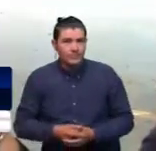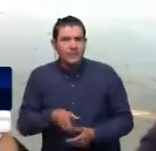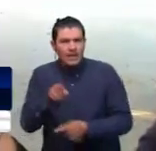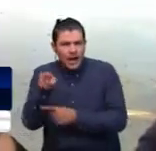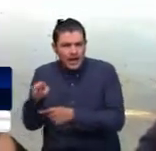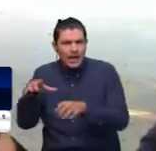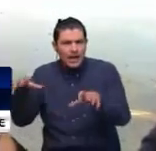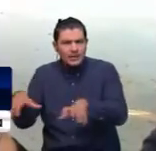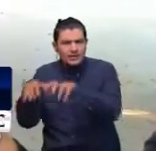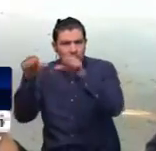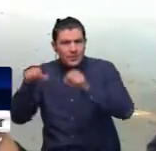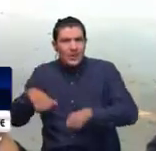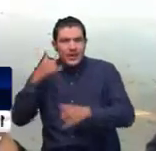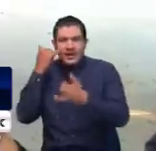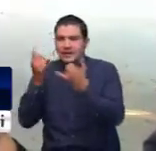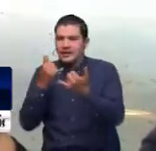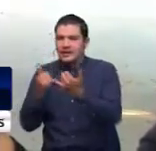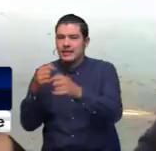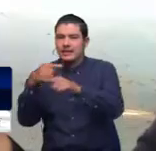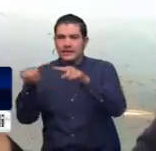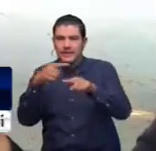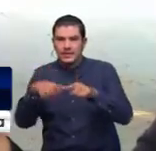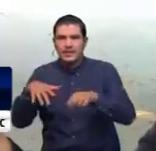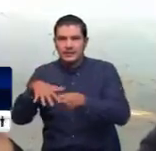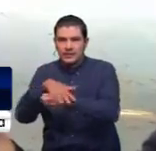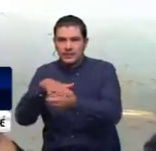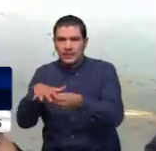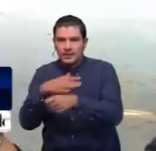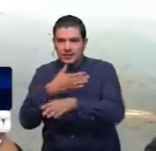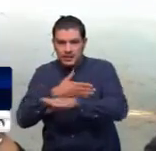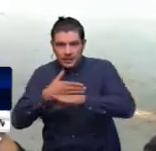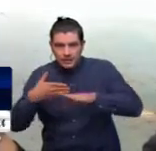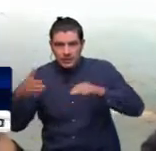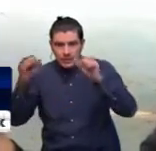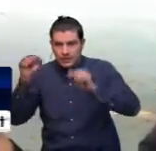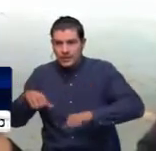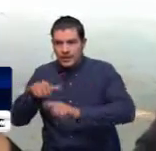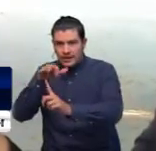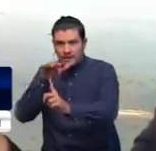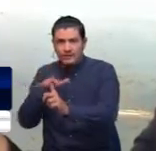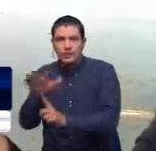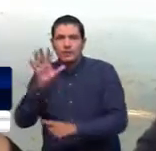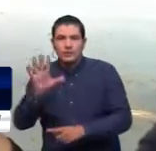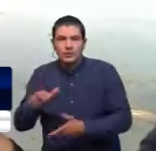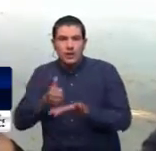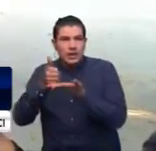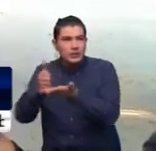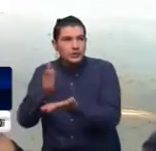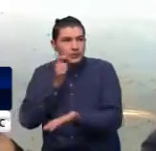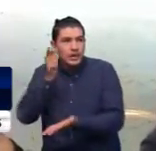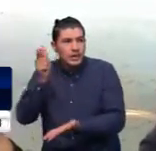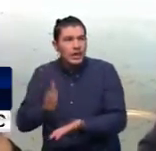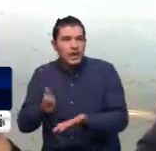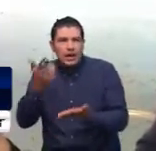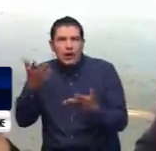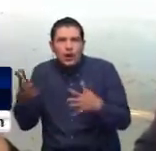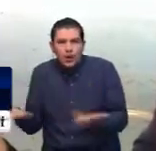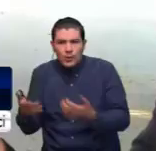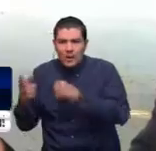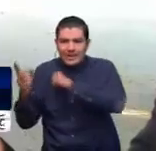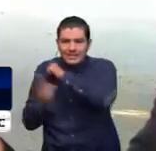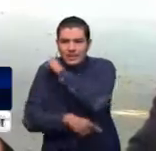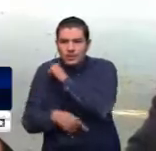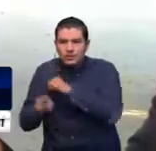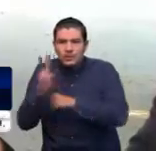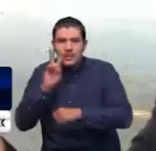determinar varios aspectos que más tarde pueden influir en la llegada de las ayudas humanitarias, de sanciones para